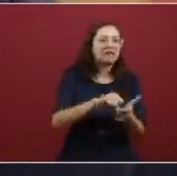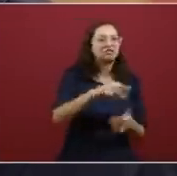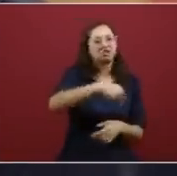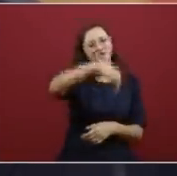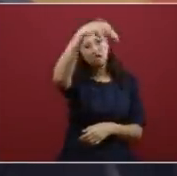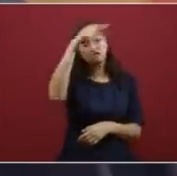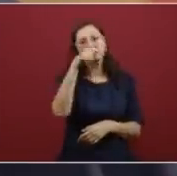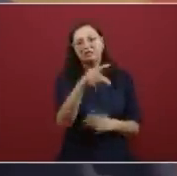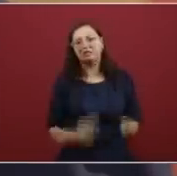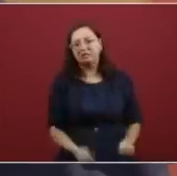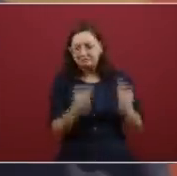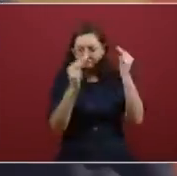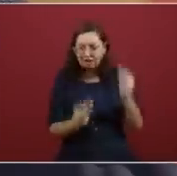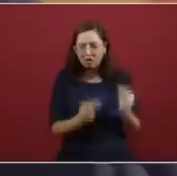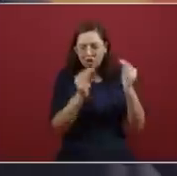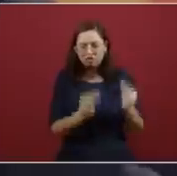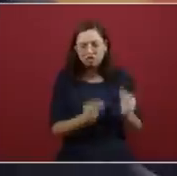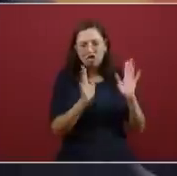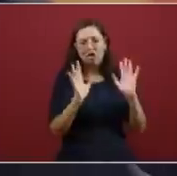donde